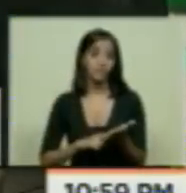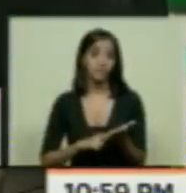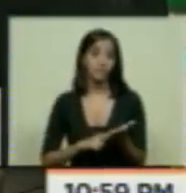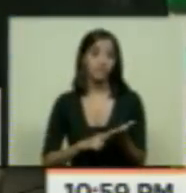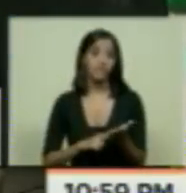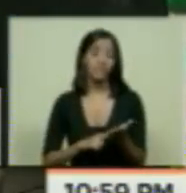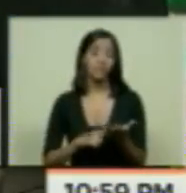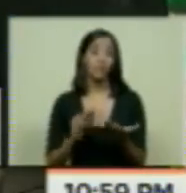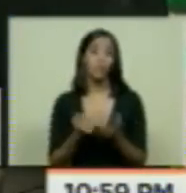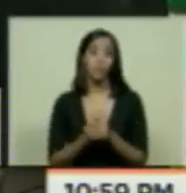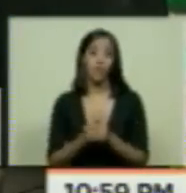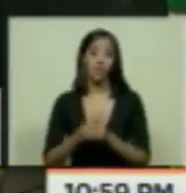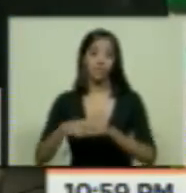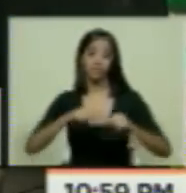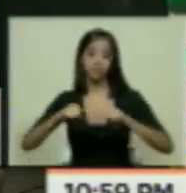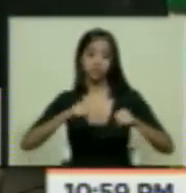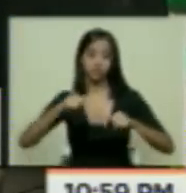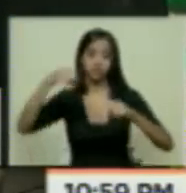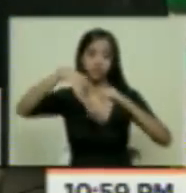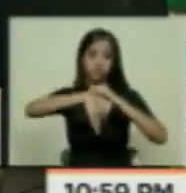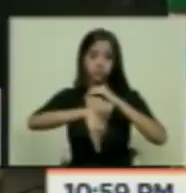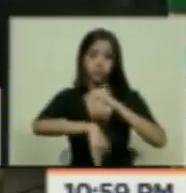fracking, por el tema de